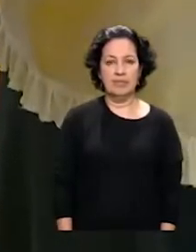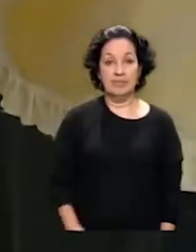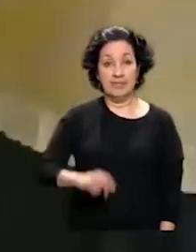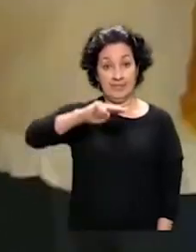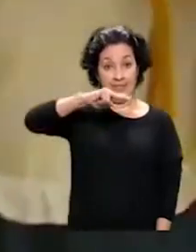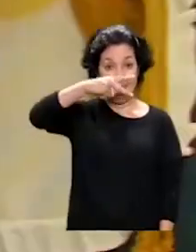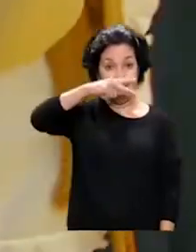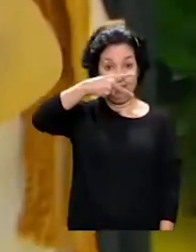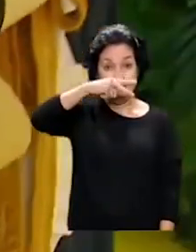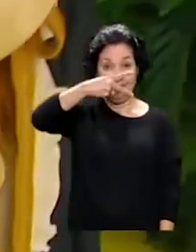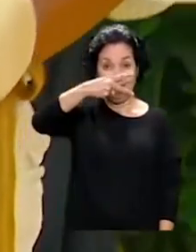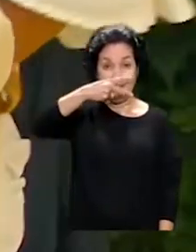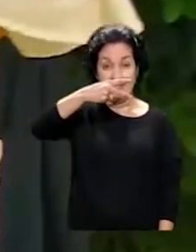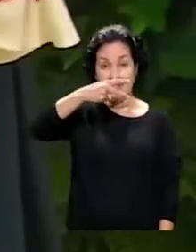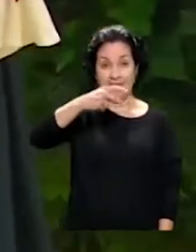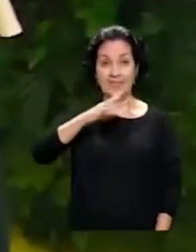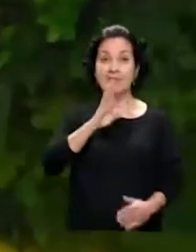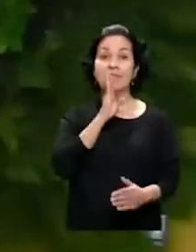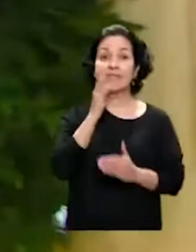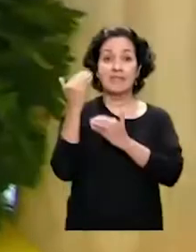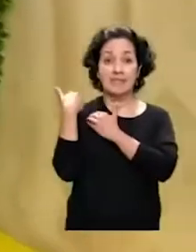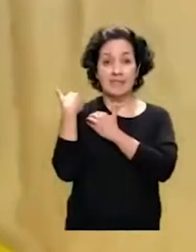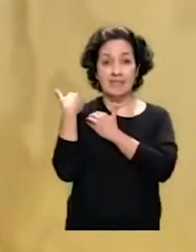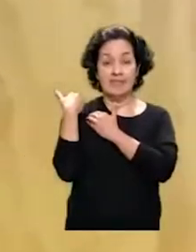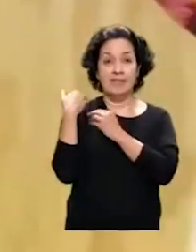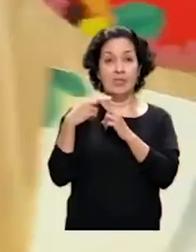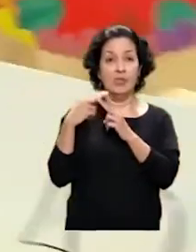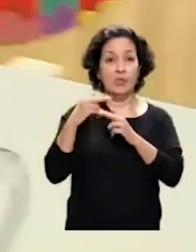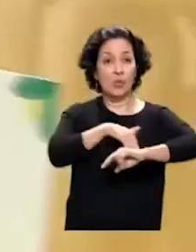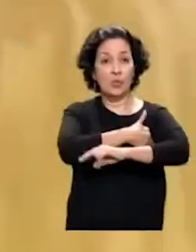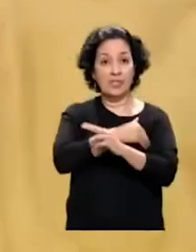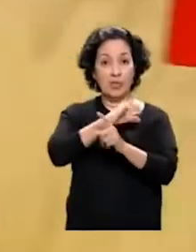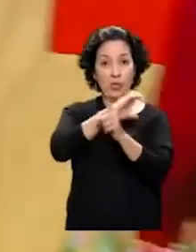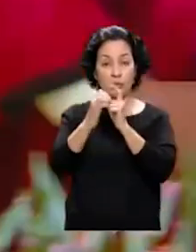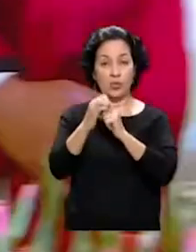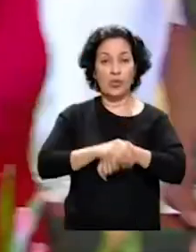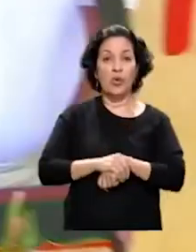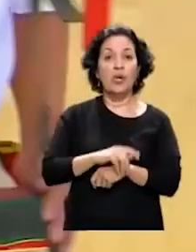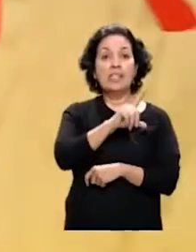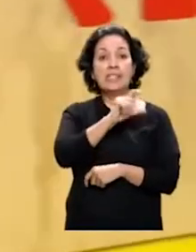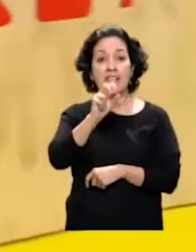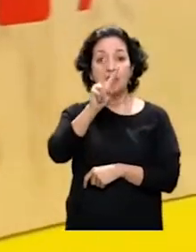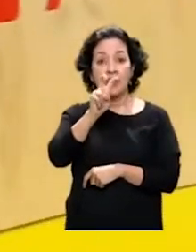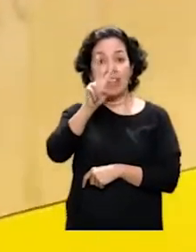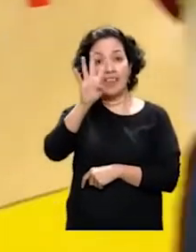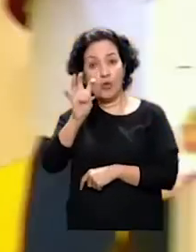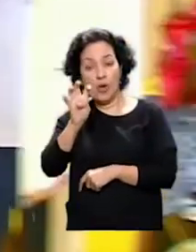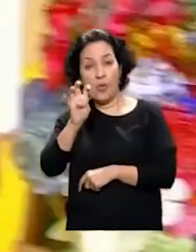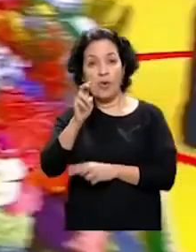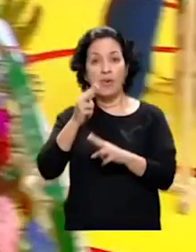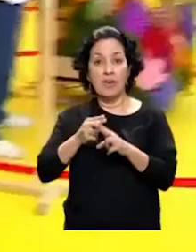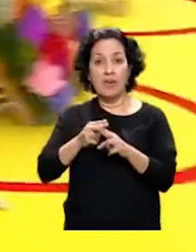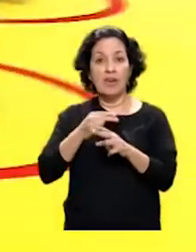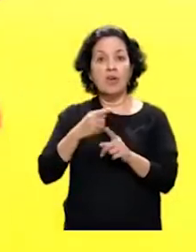Segundo puesto, el gallardete lo entrega la ministra de Cultura. Número de contrato 179,